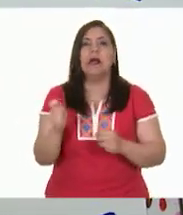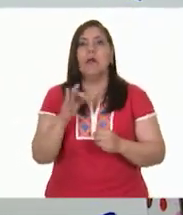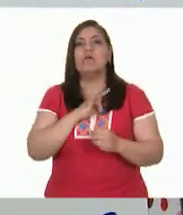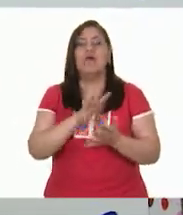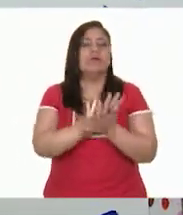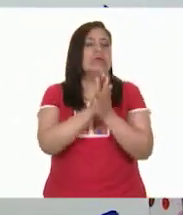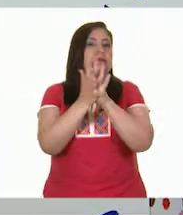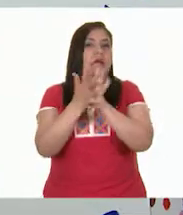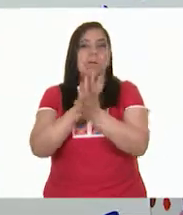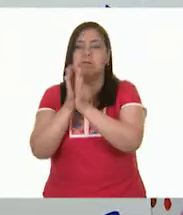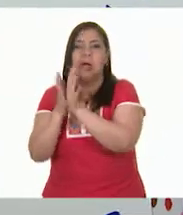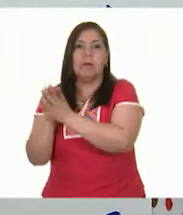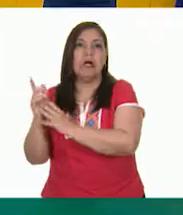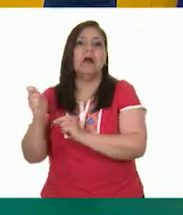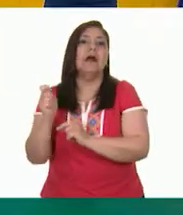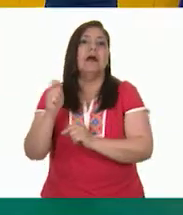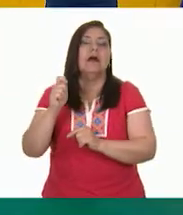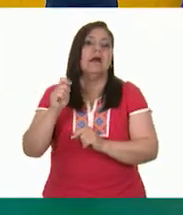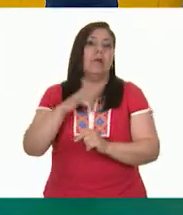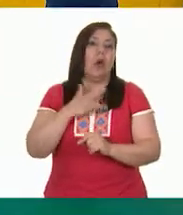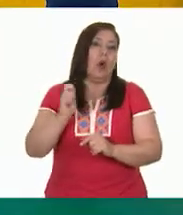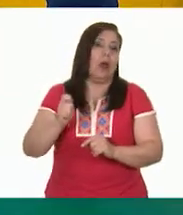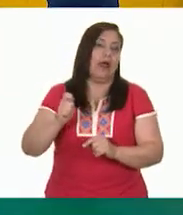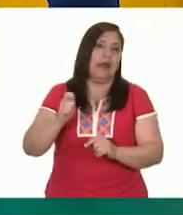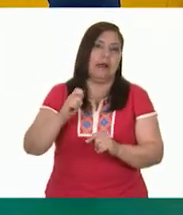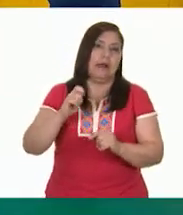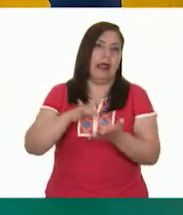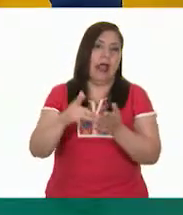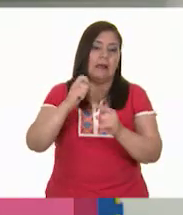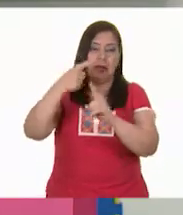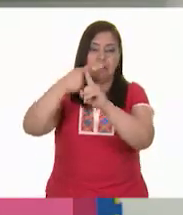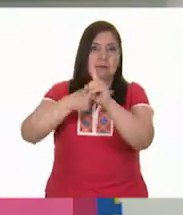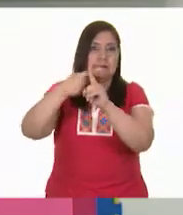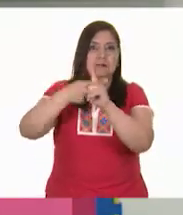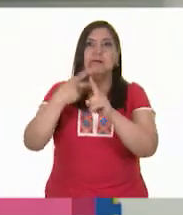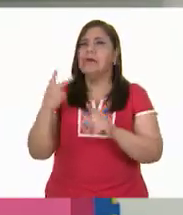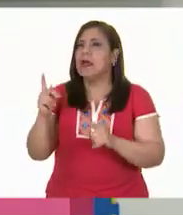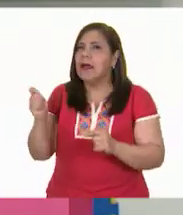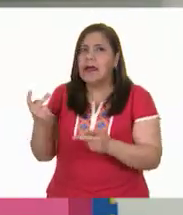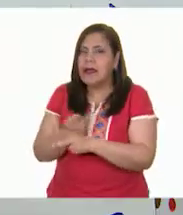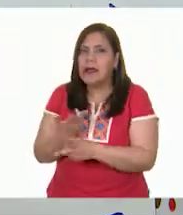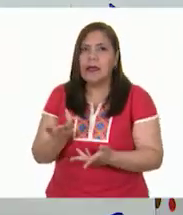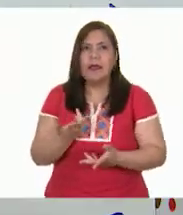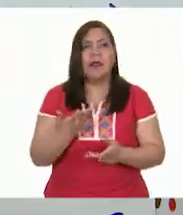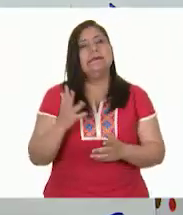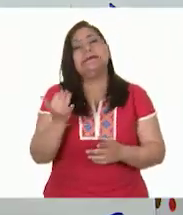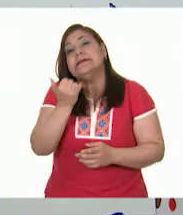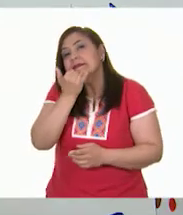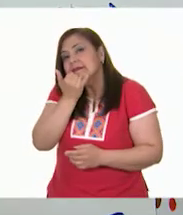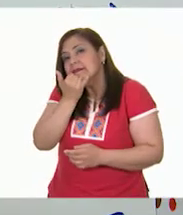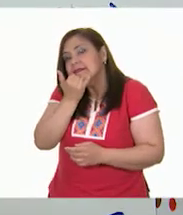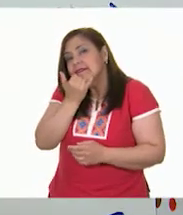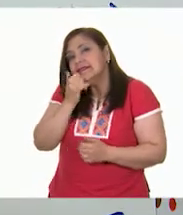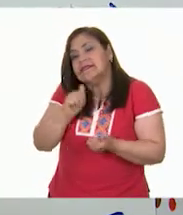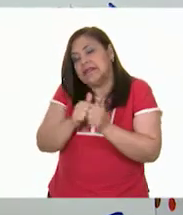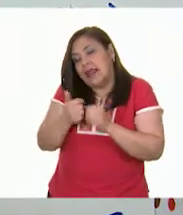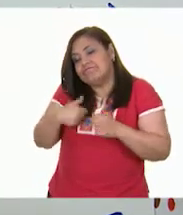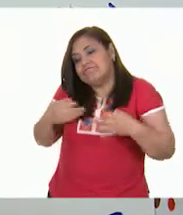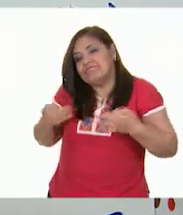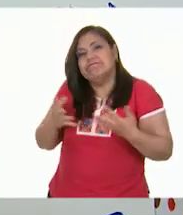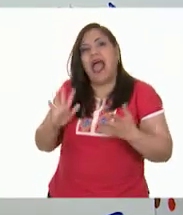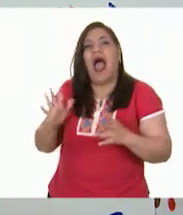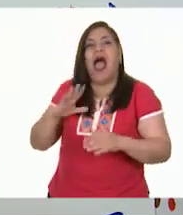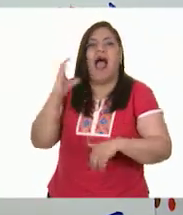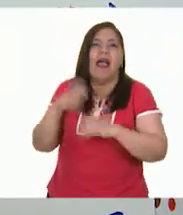estos cambios debido a la temperatura. ¿Pero qué crees, Mariana? ¿Qué? Nos vamos a quedar fríos porque ya se nos acabó el tiempo. Ay, maestro